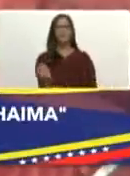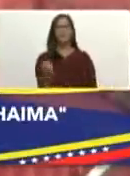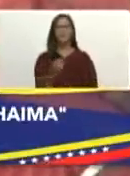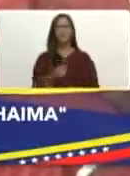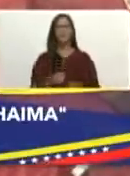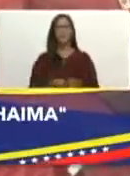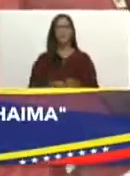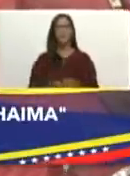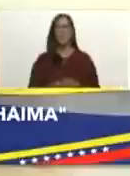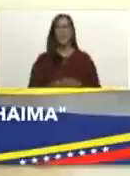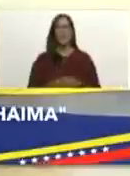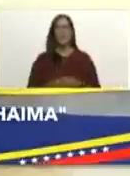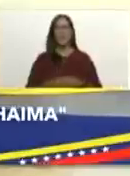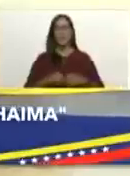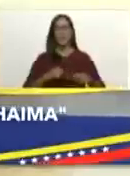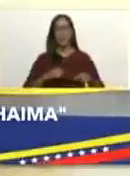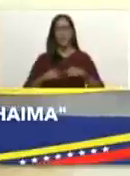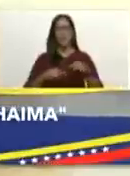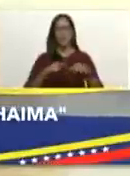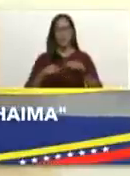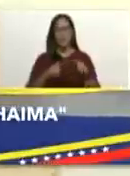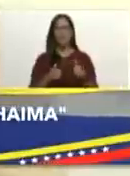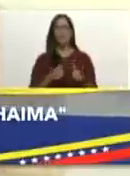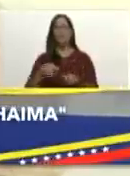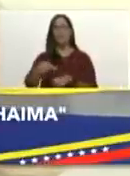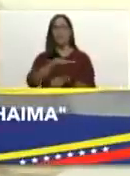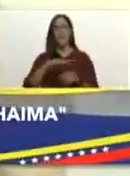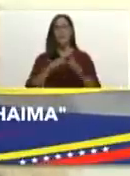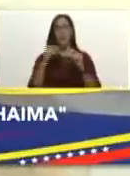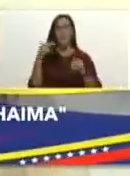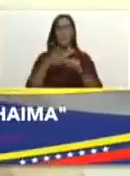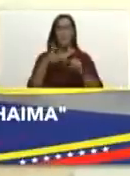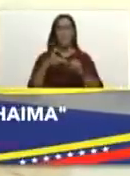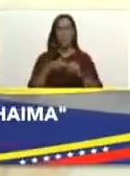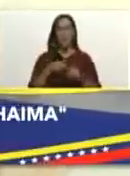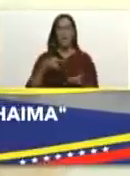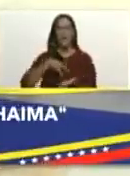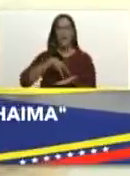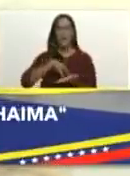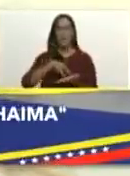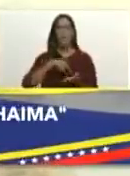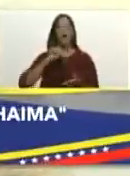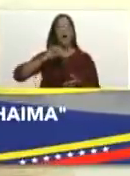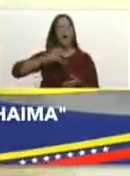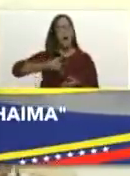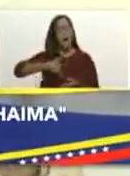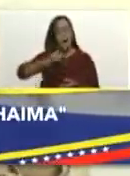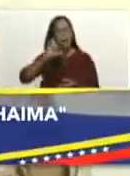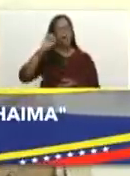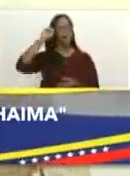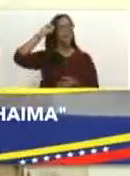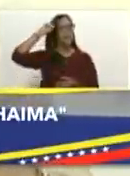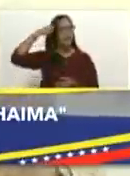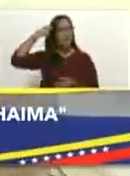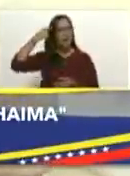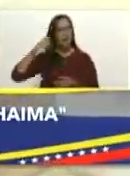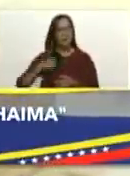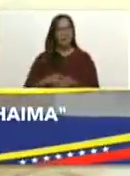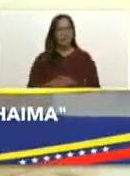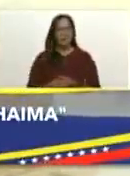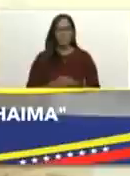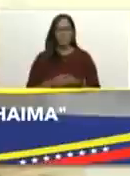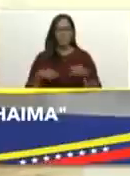que es el gerente general de PDVSA de toda la división Carabobo. Hay que recordar que la